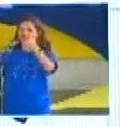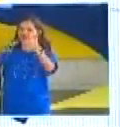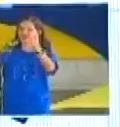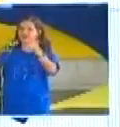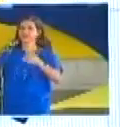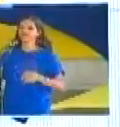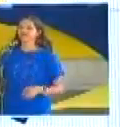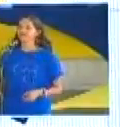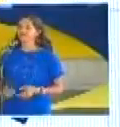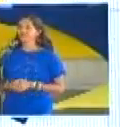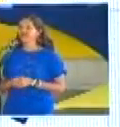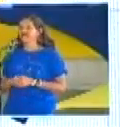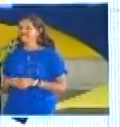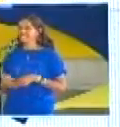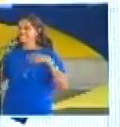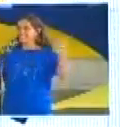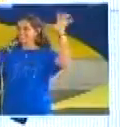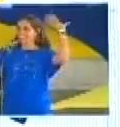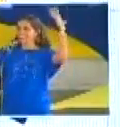Vivas.